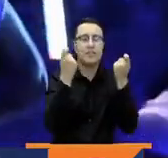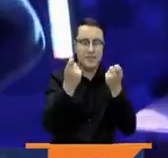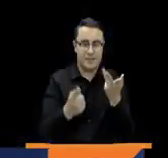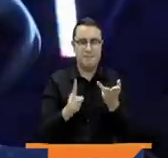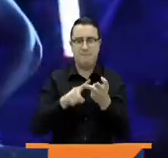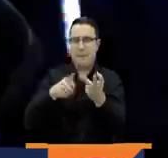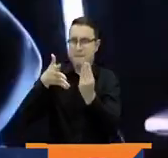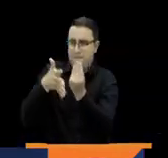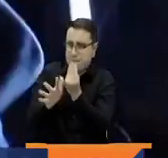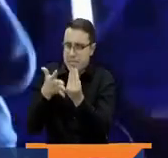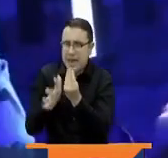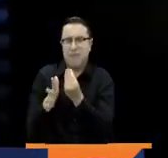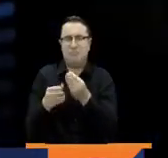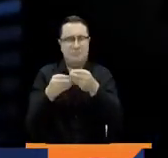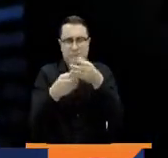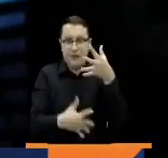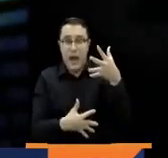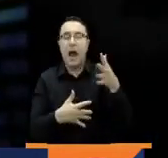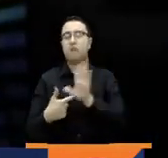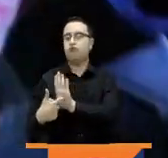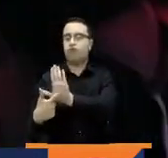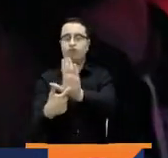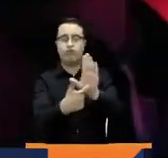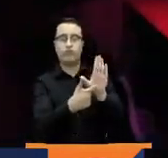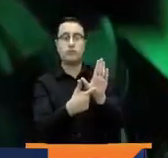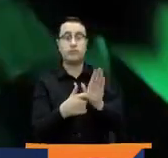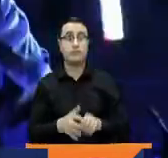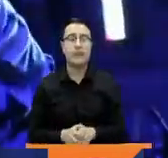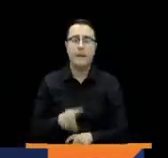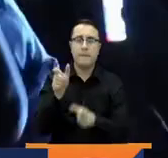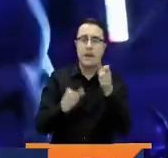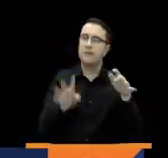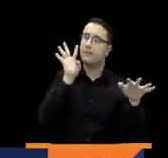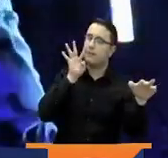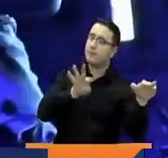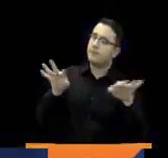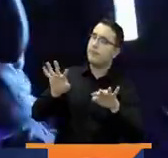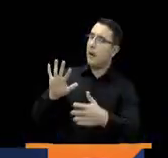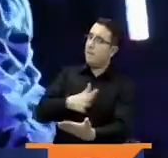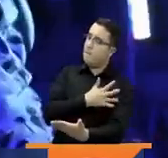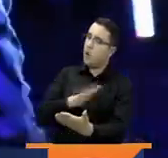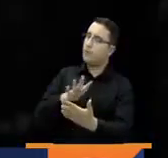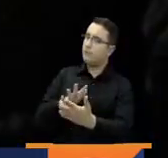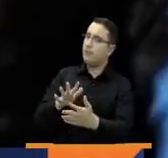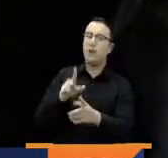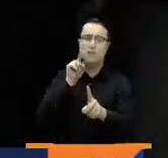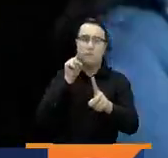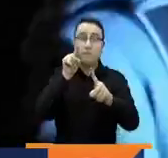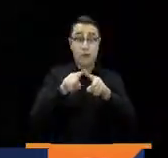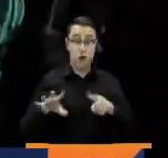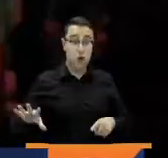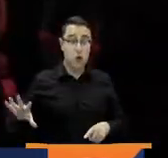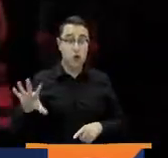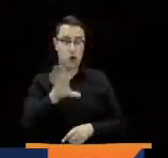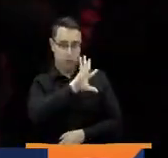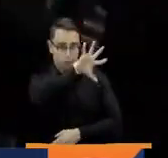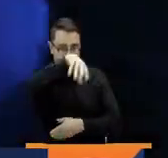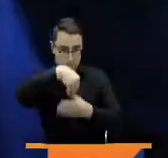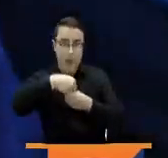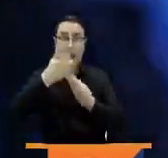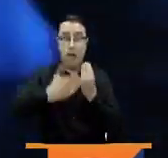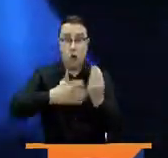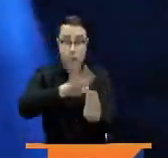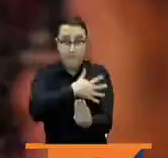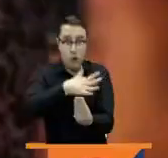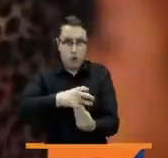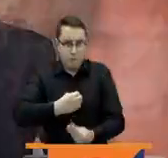otros. Una apuesta por entender cómo el público consume música, así lograr ampliar el rango de oportunidades para todos los involucrados en la industria